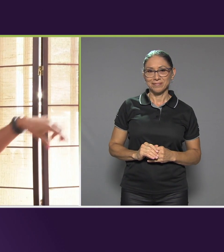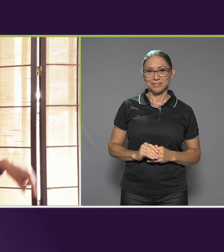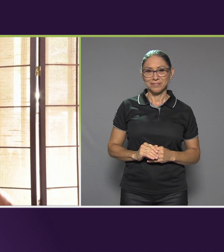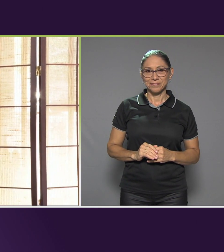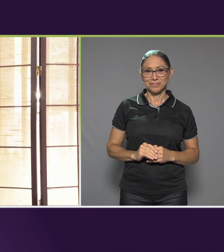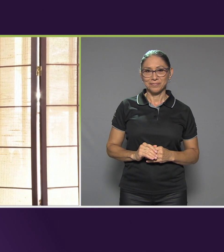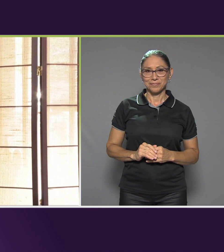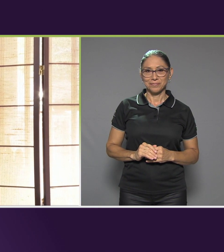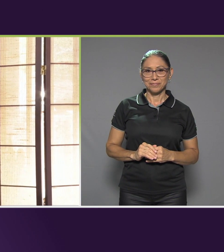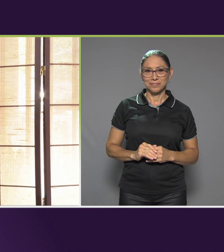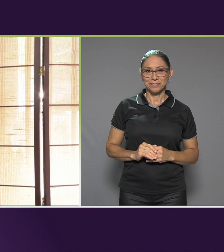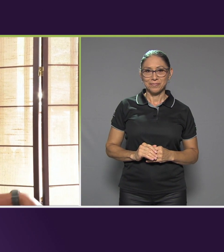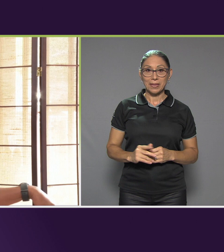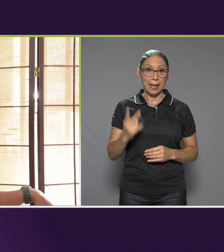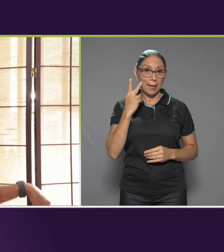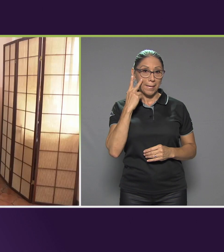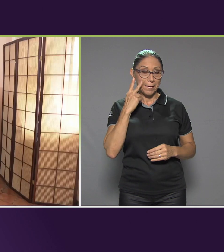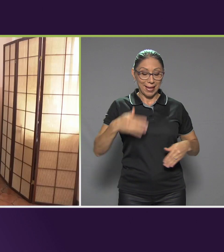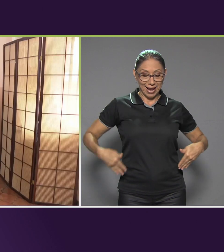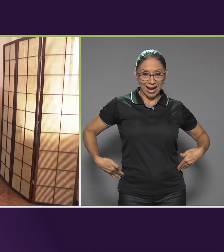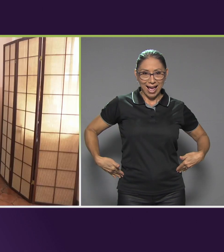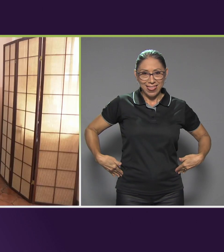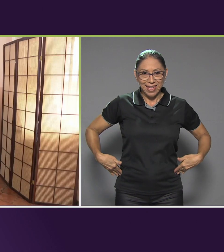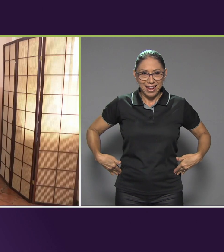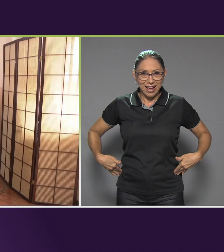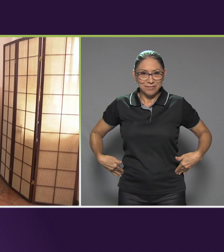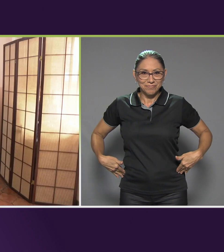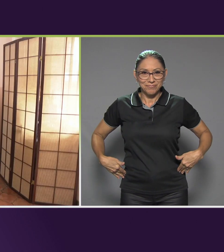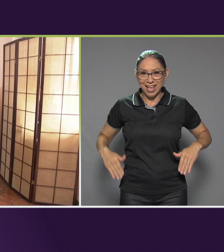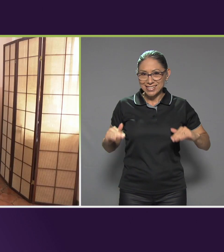vea, hacia abajo va mi cadera,